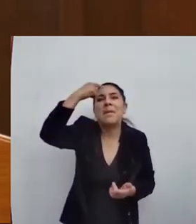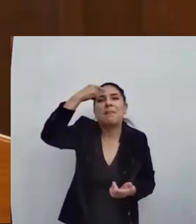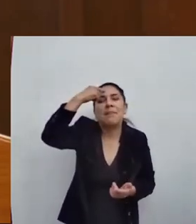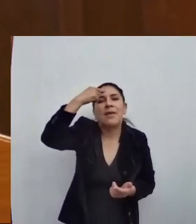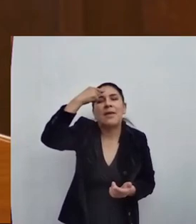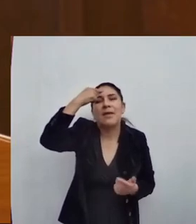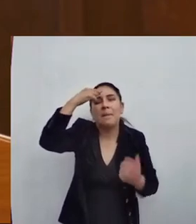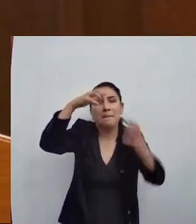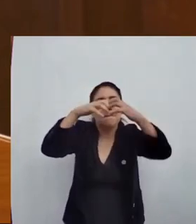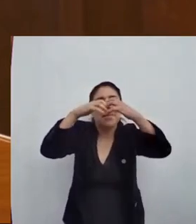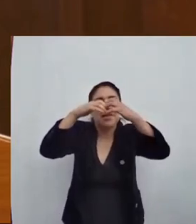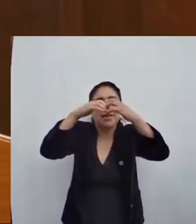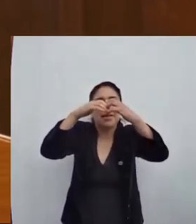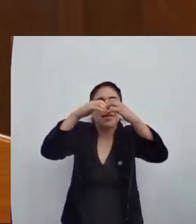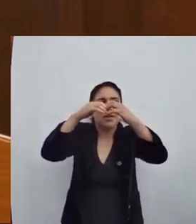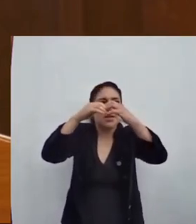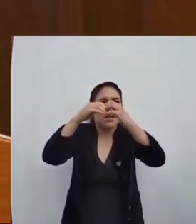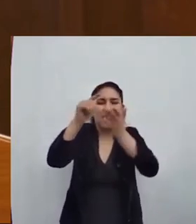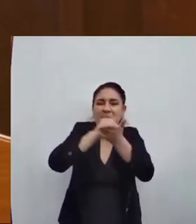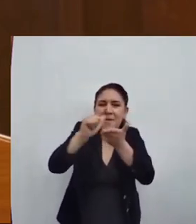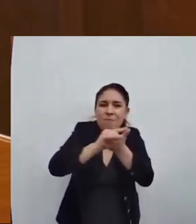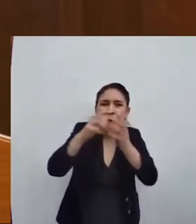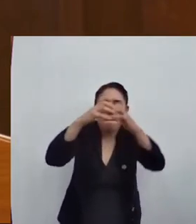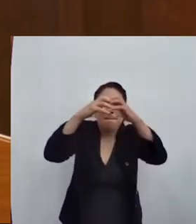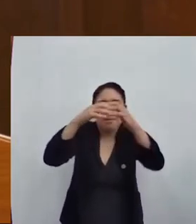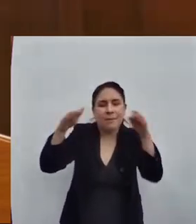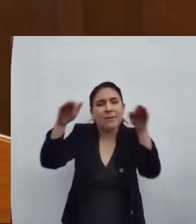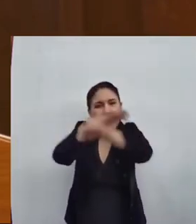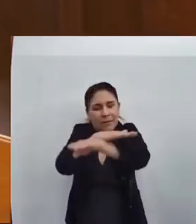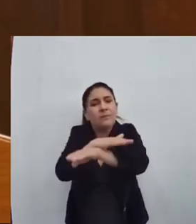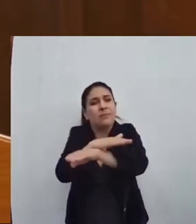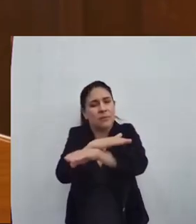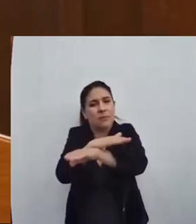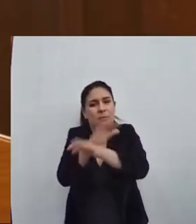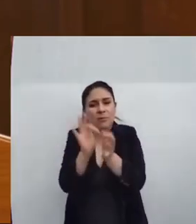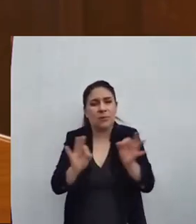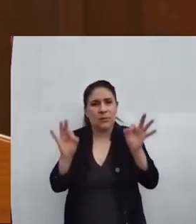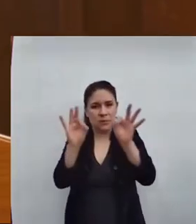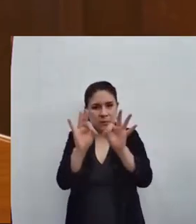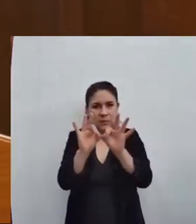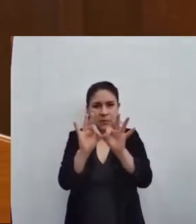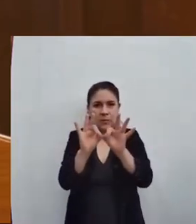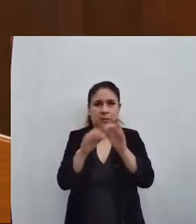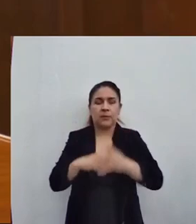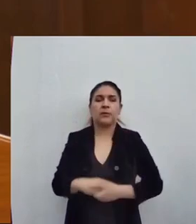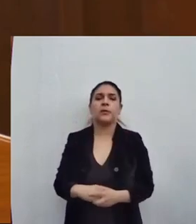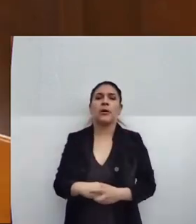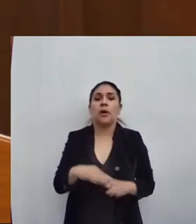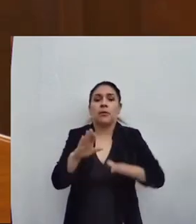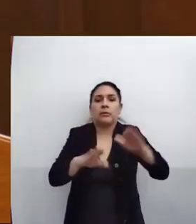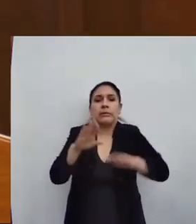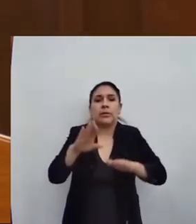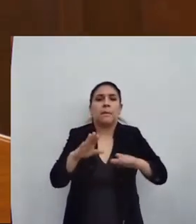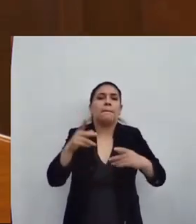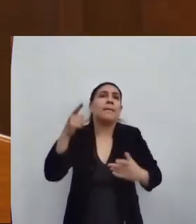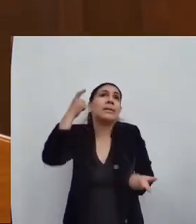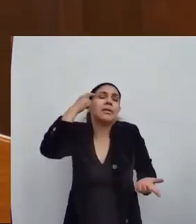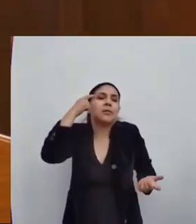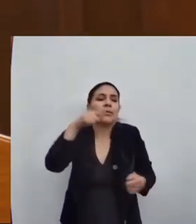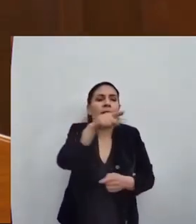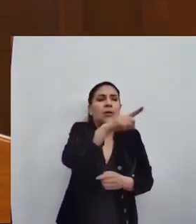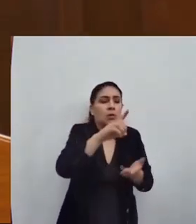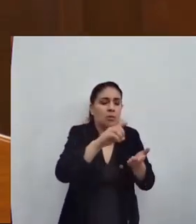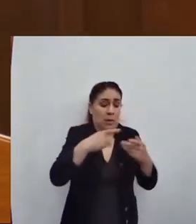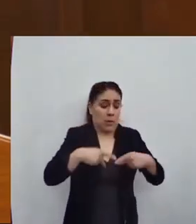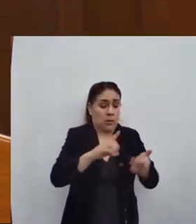pensaba en las personas que requieren de este cuidado cuando hablamos y nos referimos a las personas con